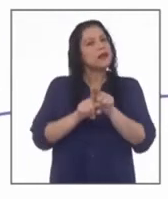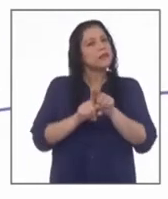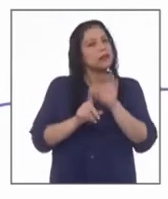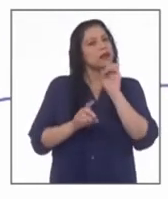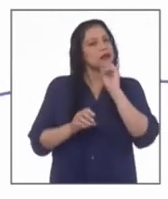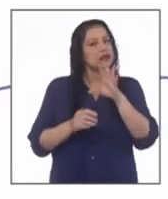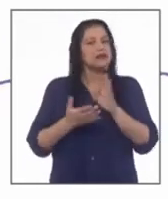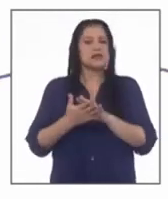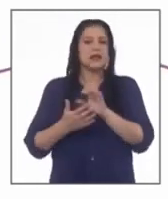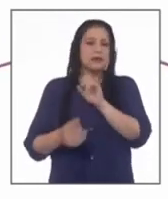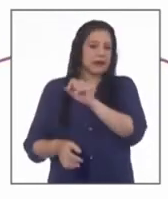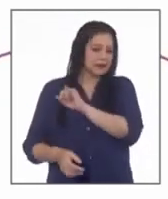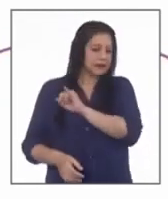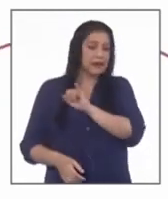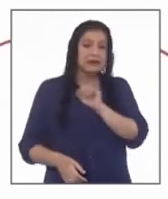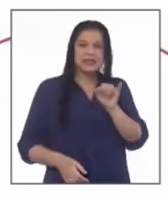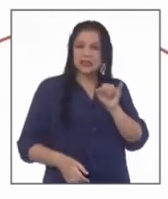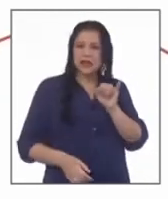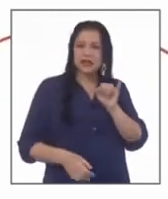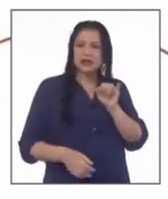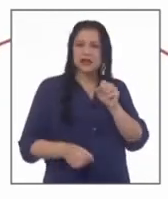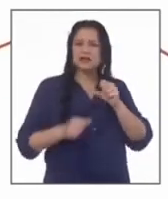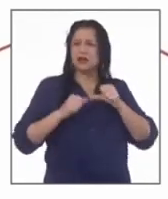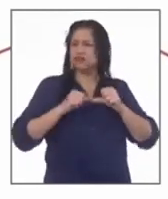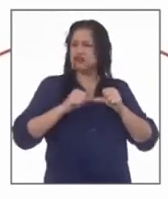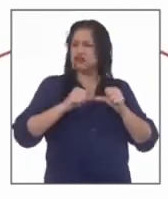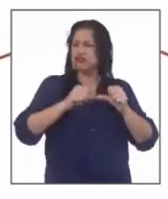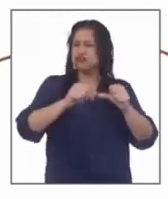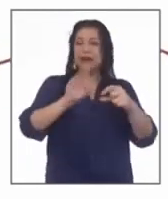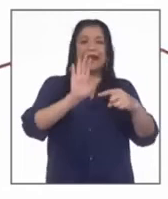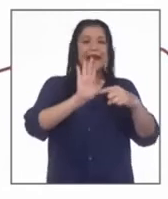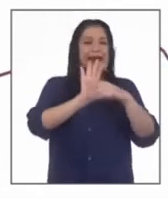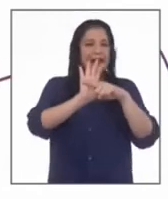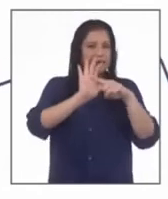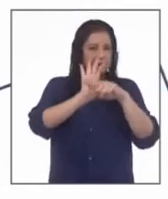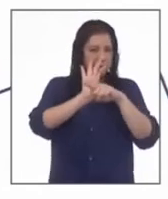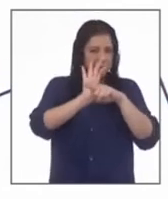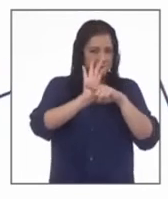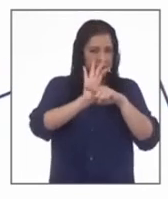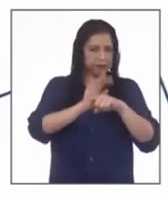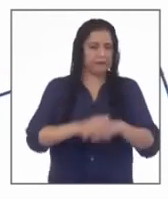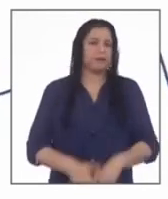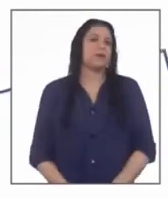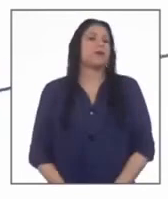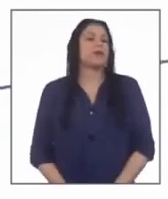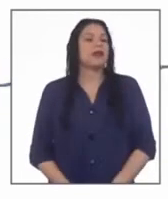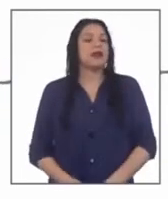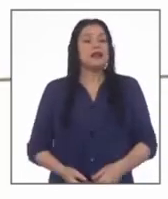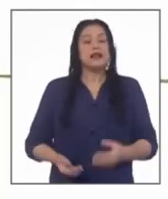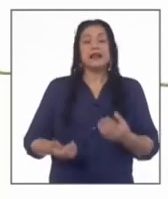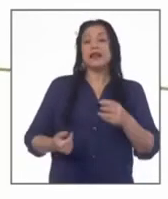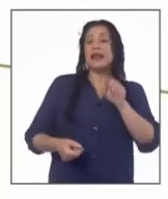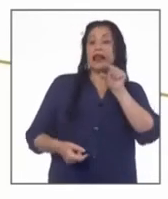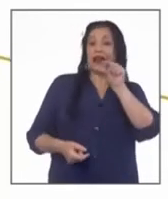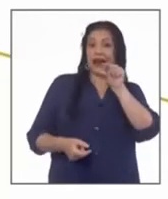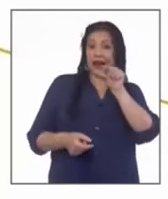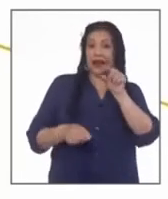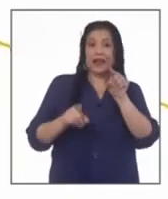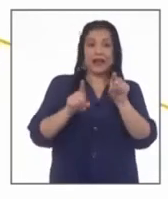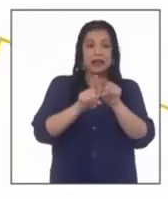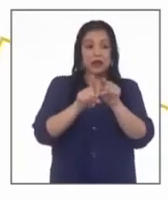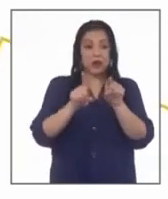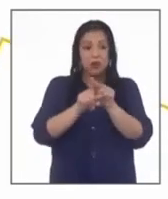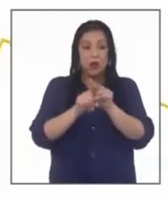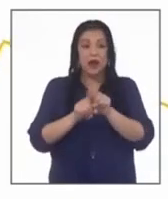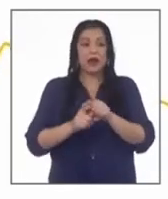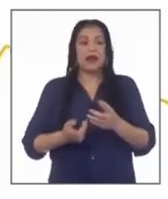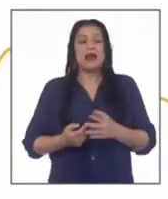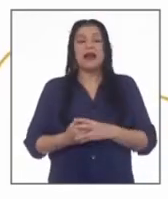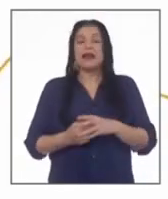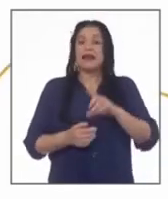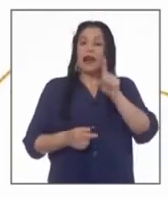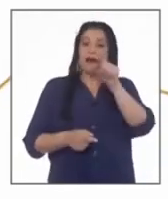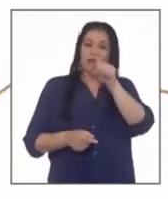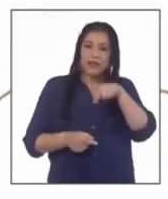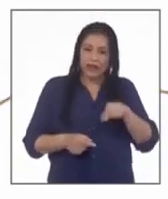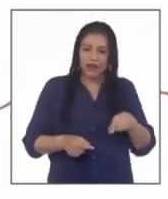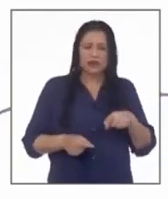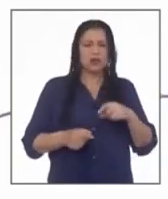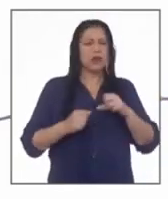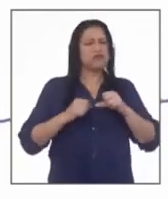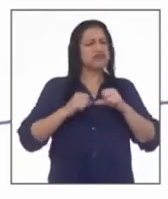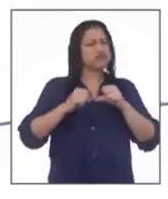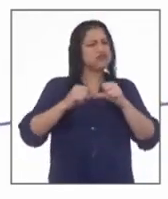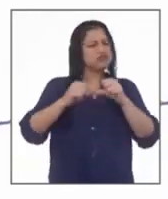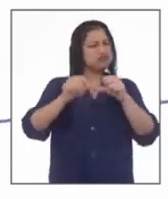que va hacia la izquierda, es decir, al infinito negativo. Se tiene el intervalo G abierto desde menos infinito hasta el